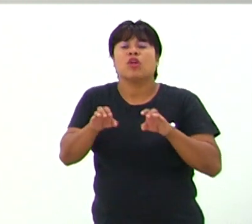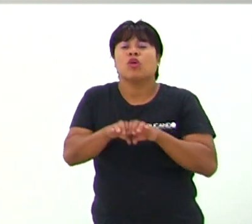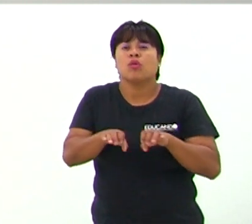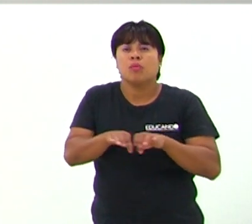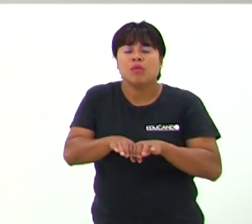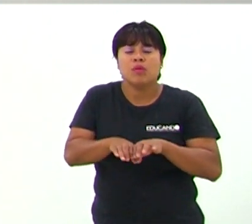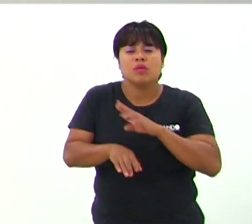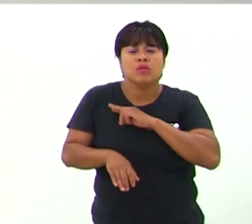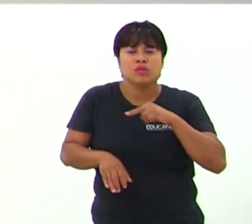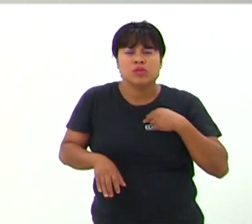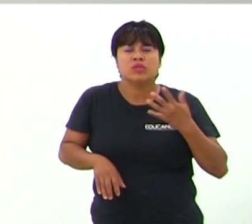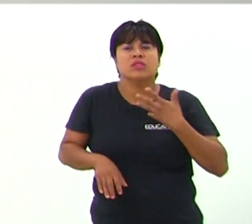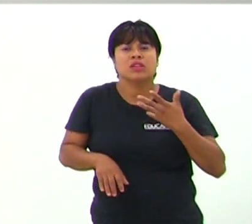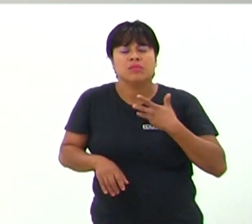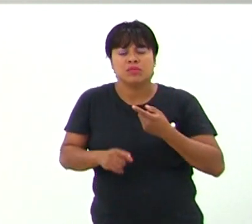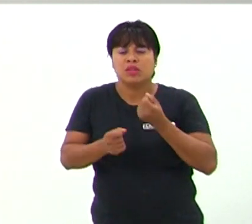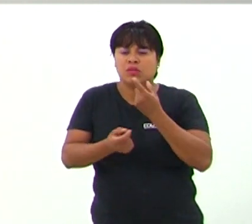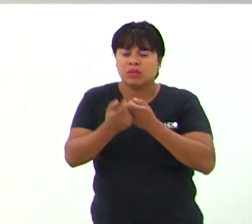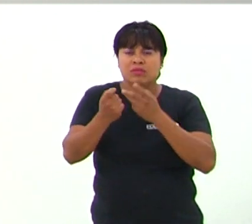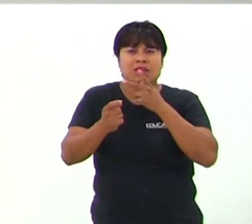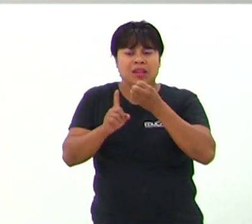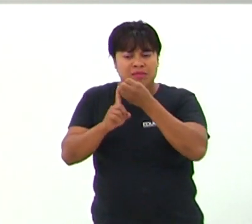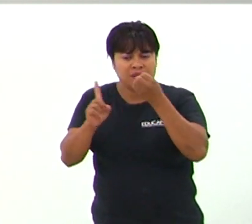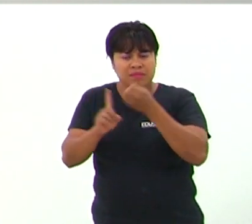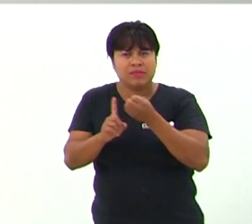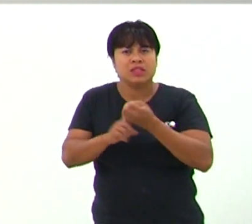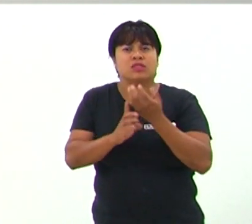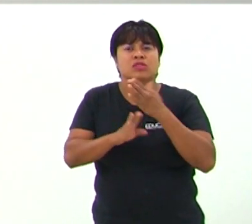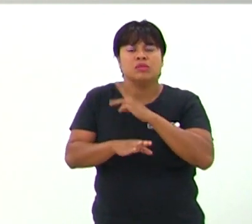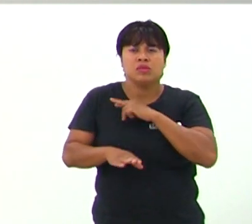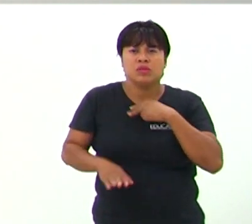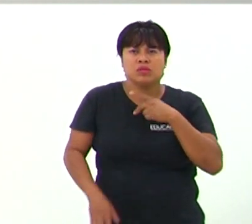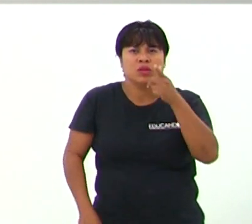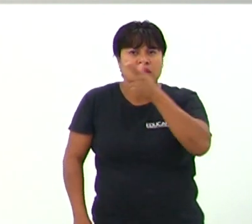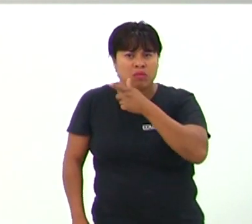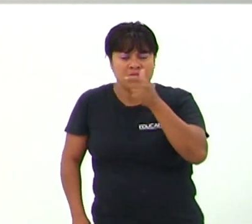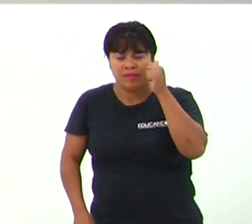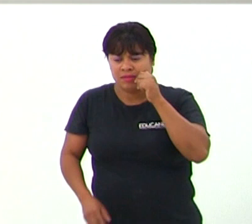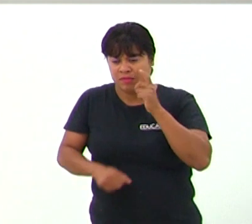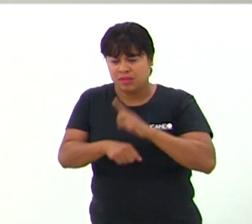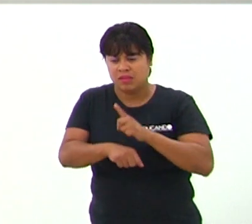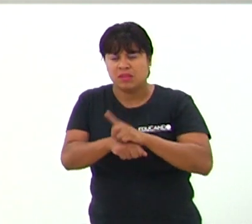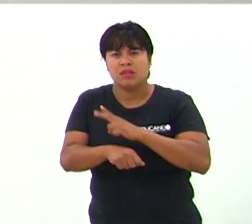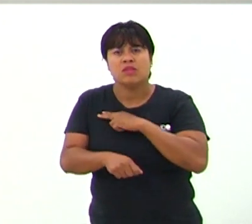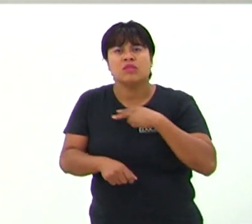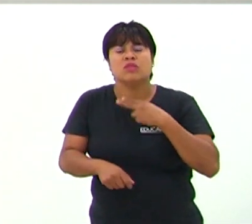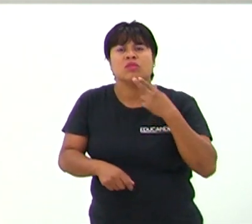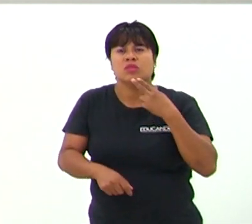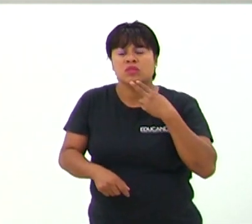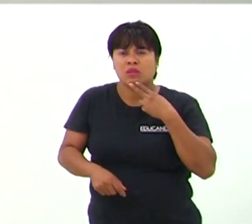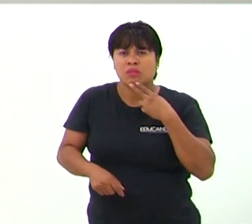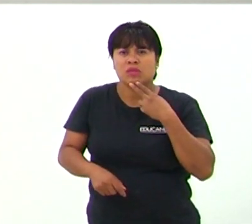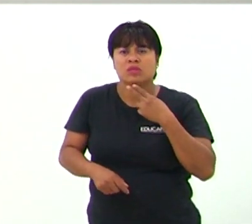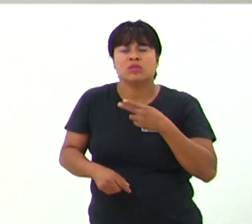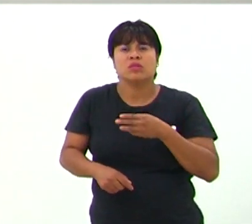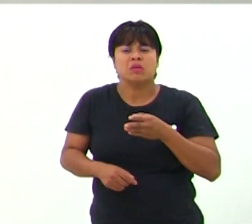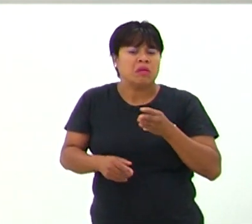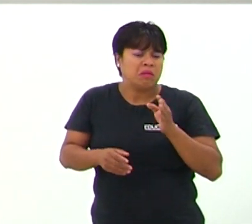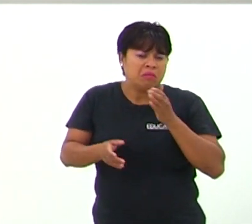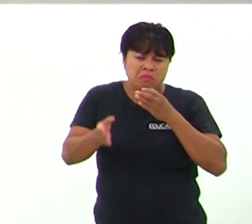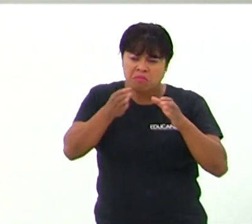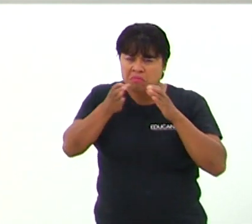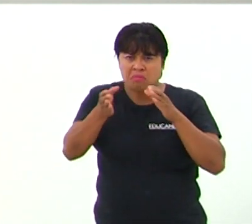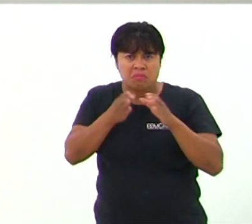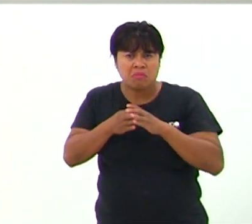cómo tenemos algunas frases de nuestro lenguaje coloquial que utilizamos en algún momento de alguna